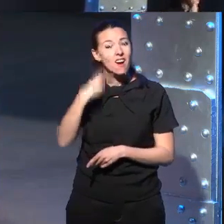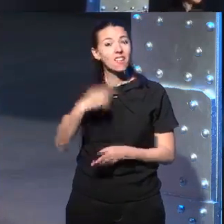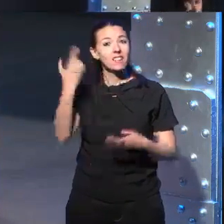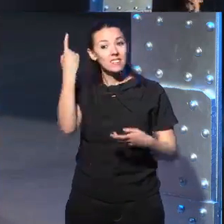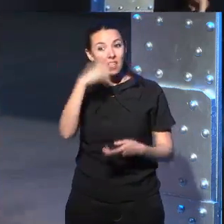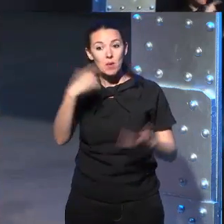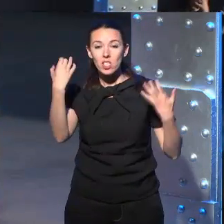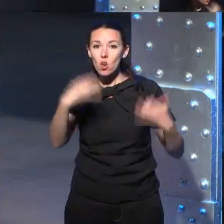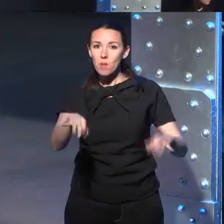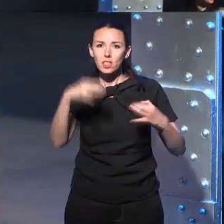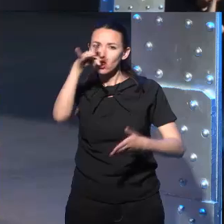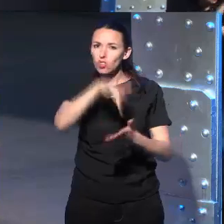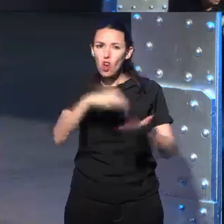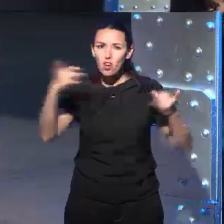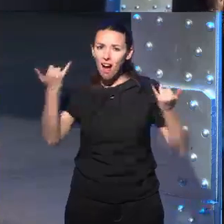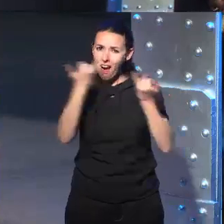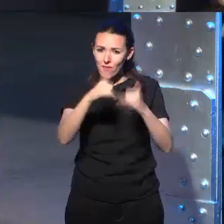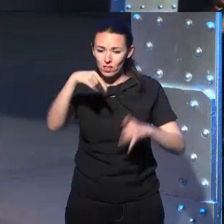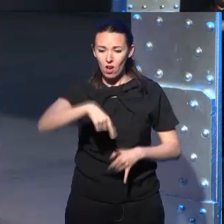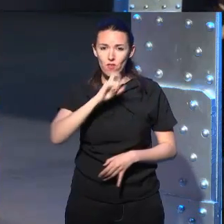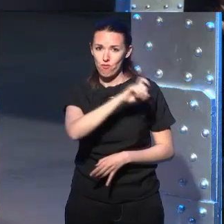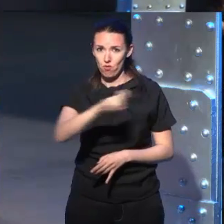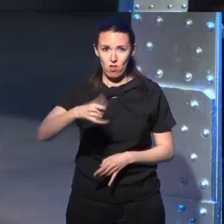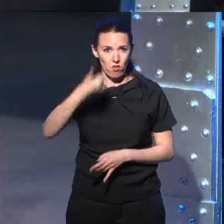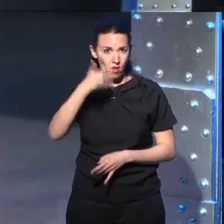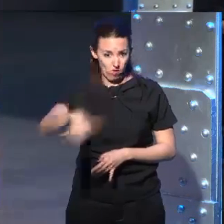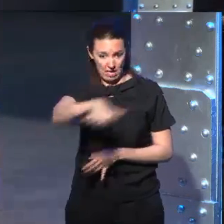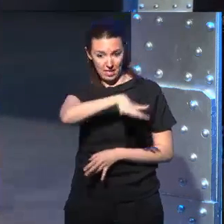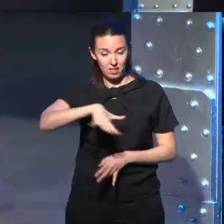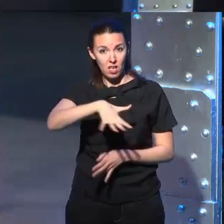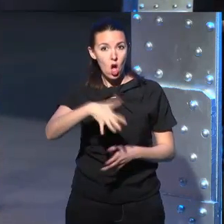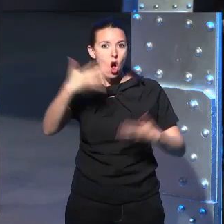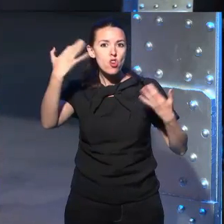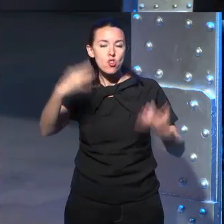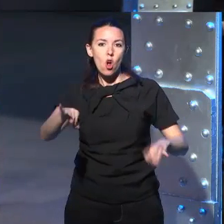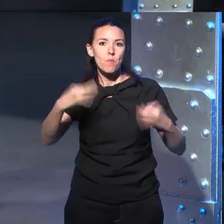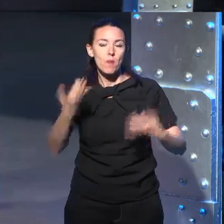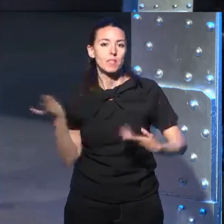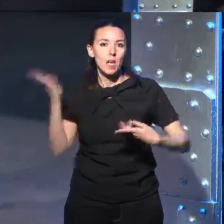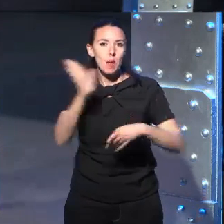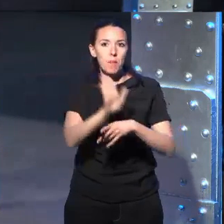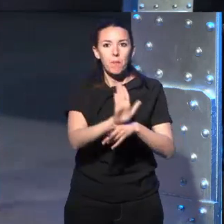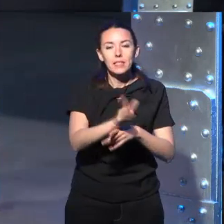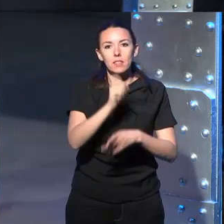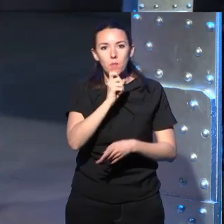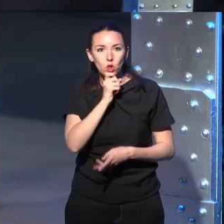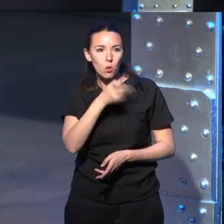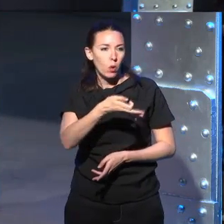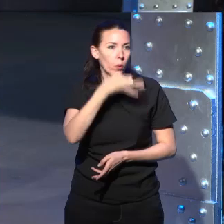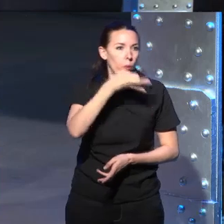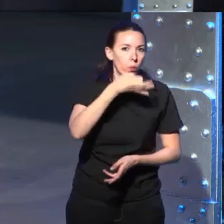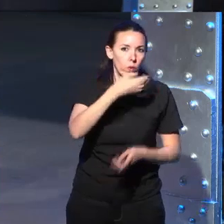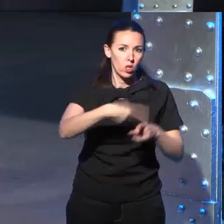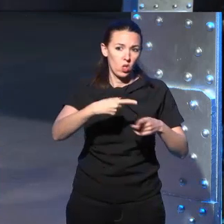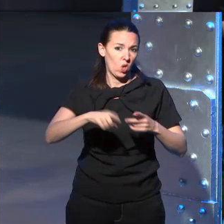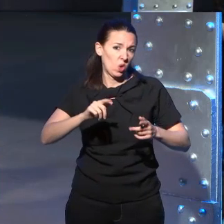normalmente en todos los eventos que hacemos en el espacio Fundación Telefónica no solemos presentar, dar unas palabras iniciales, etcétera,